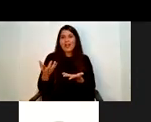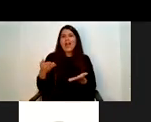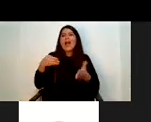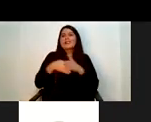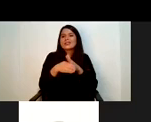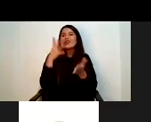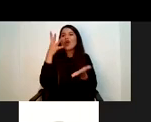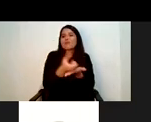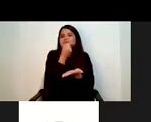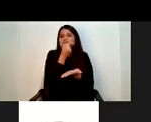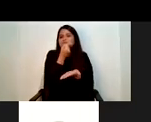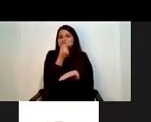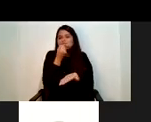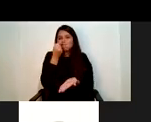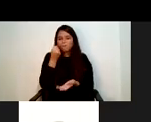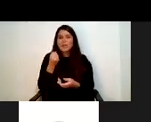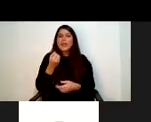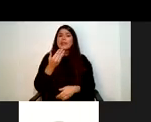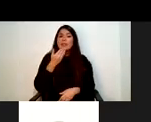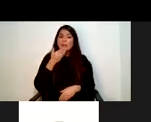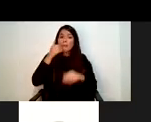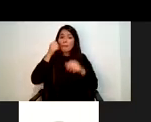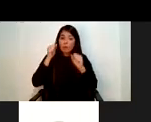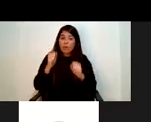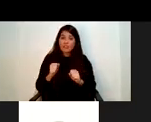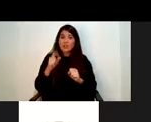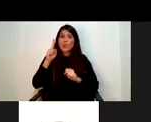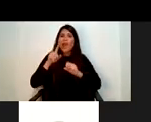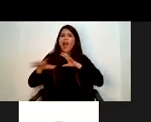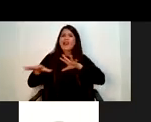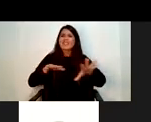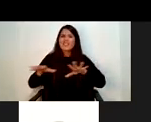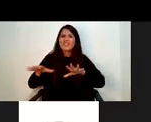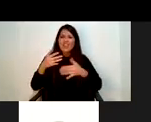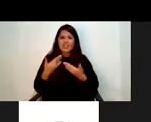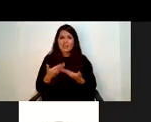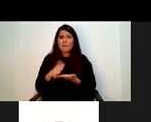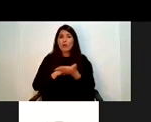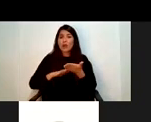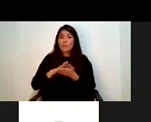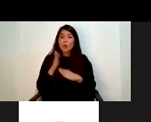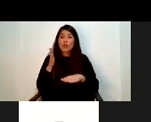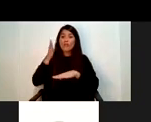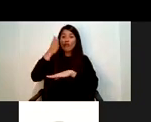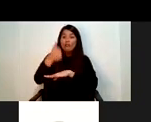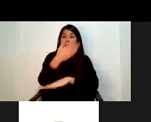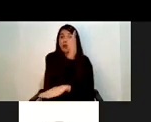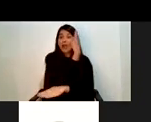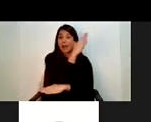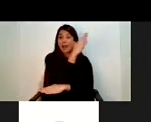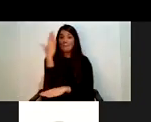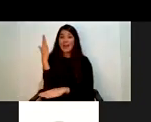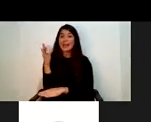tener acceso a algo. Y también puede ser a una actividad. Por ejemplo, cuando vamos al parque y ya le